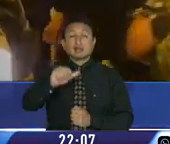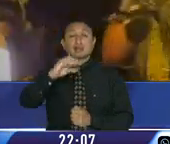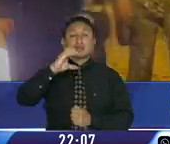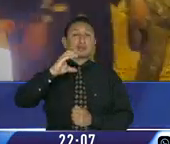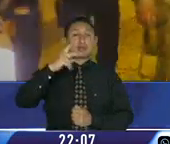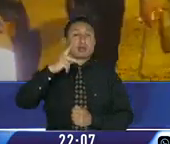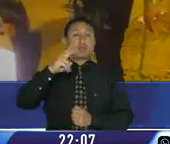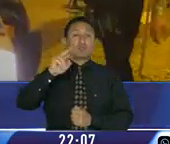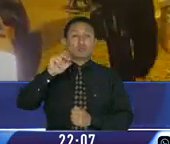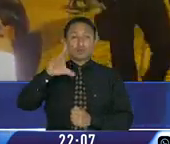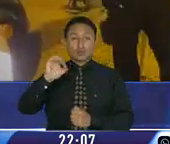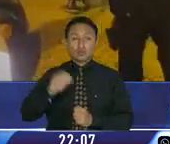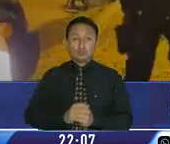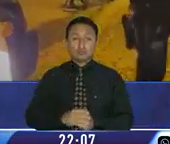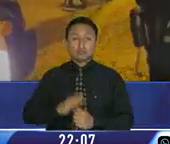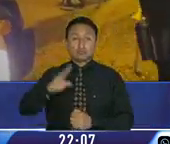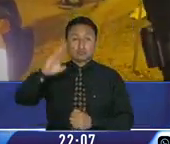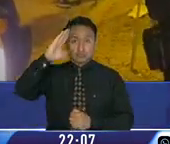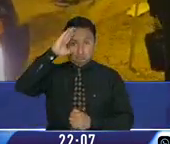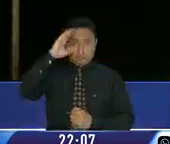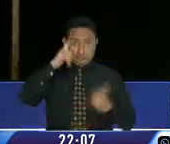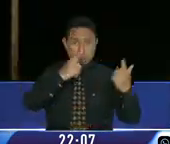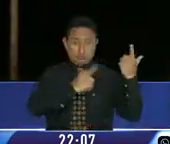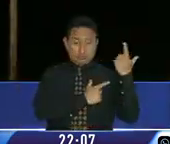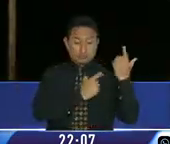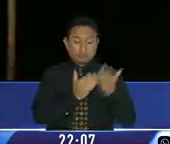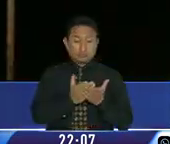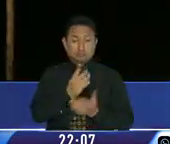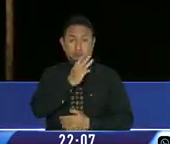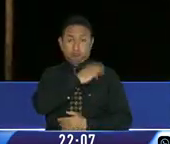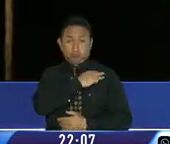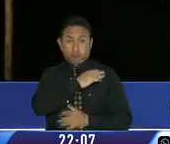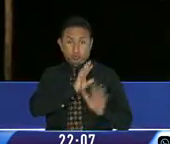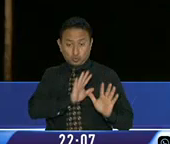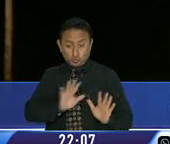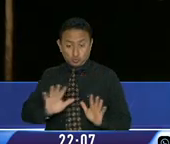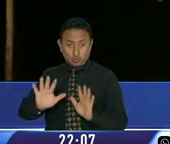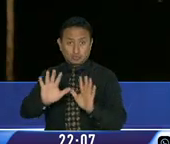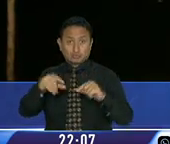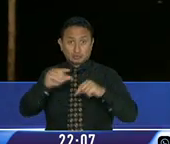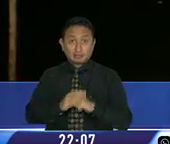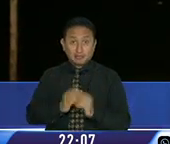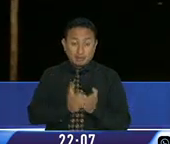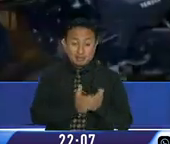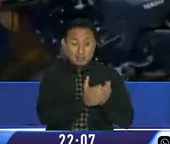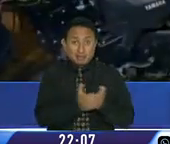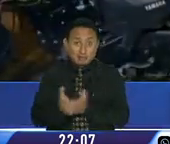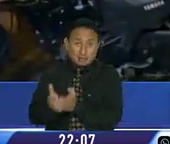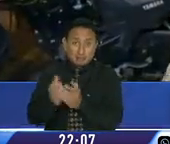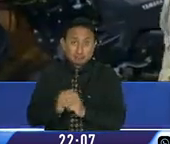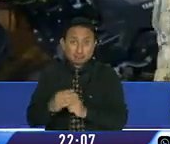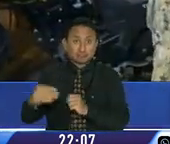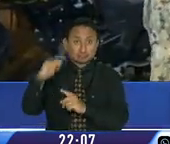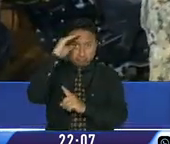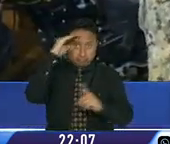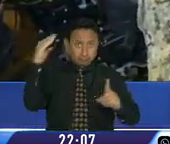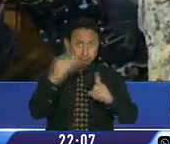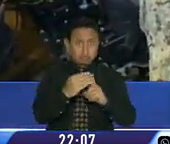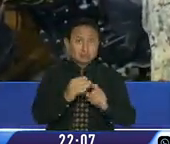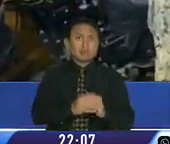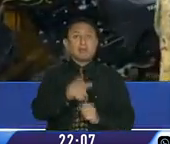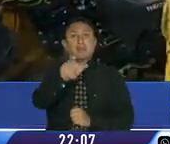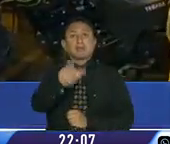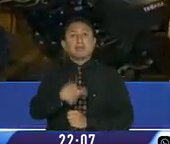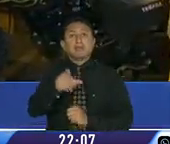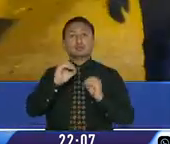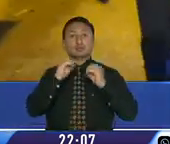operativo conjunto ejecutado por el Ejército, Policía Nacional y Marina también se lo realizó por agua. El objetivo, ubicar a los integrantes